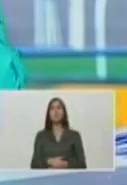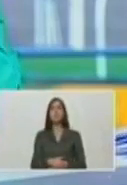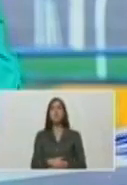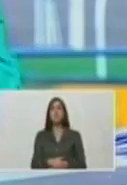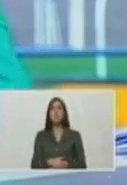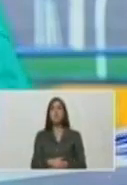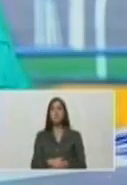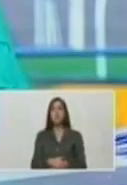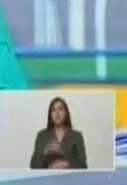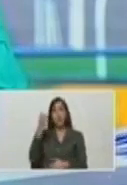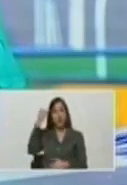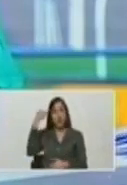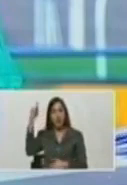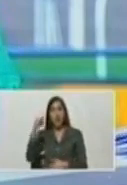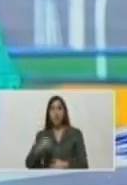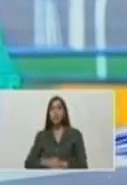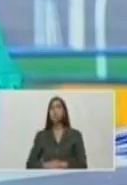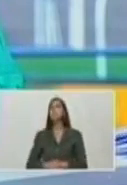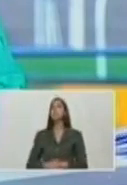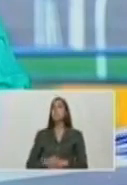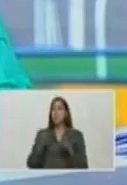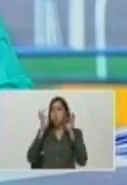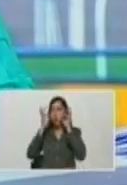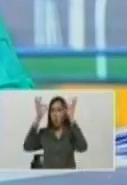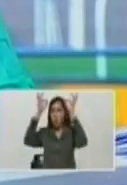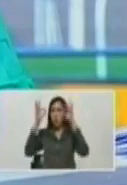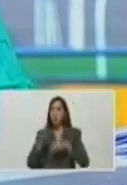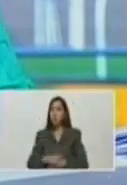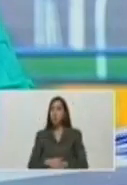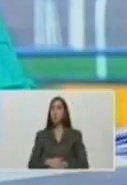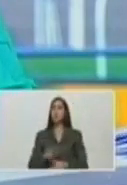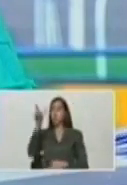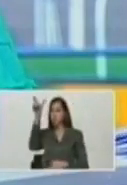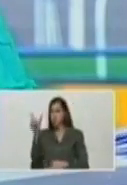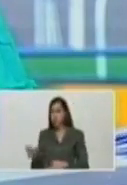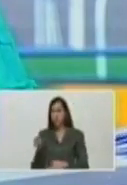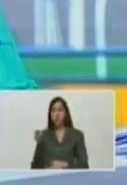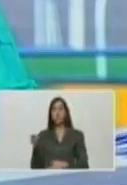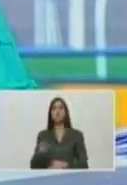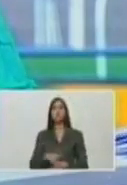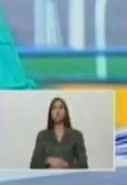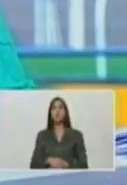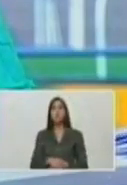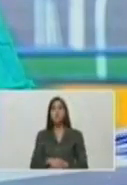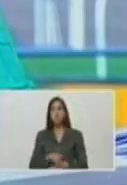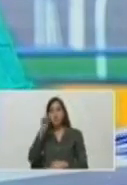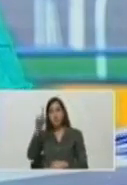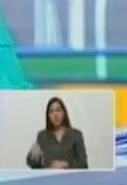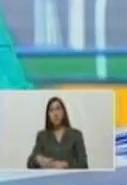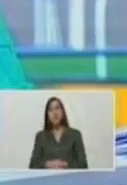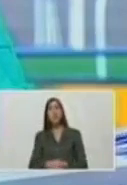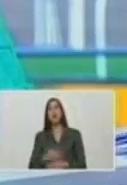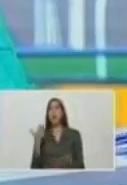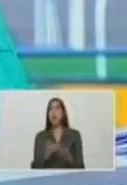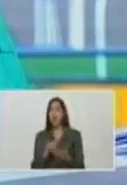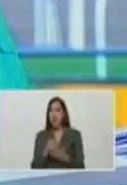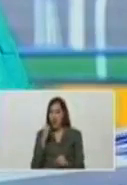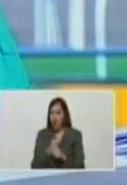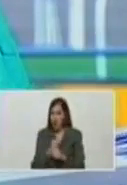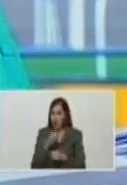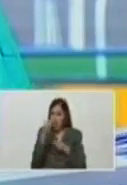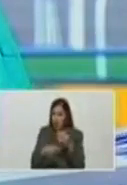al ideal robinsoniano de Simón Rodríguez, a las tesis pedagógicas de Simón